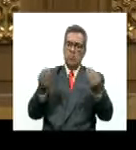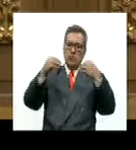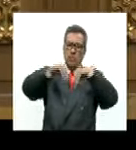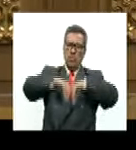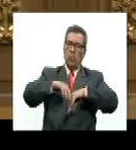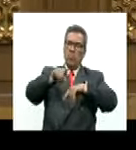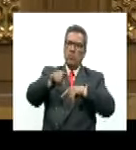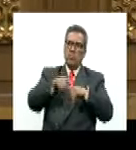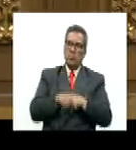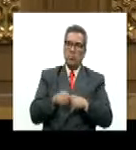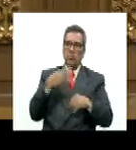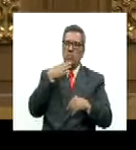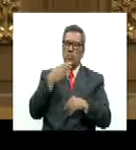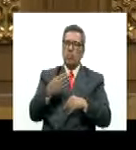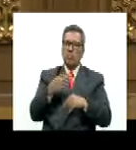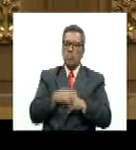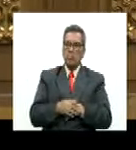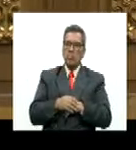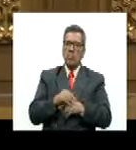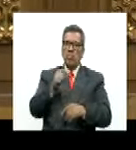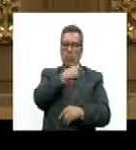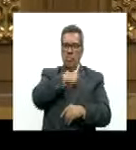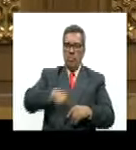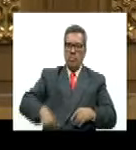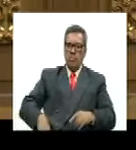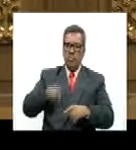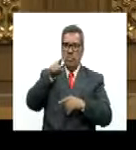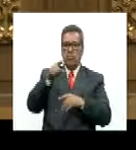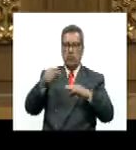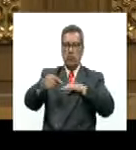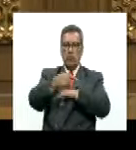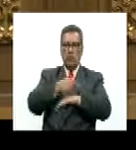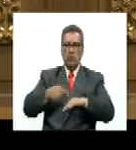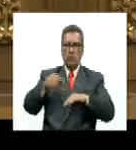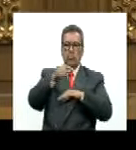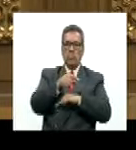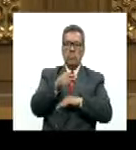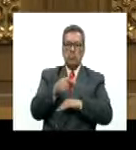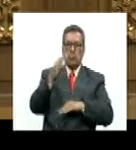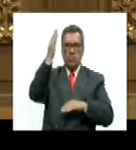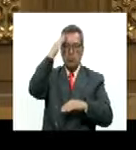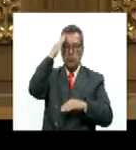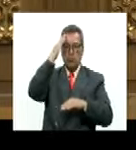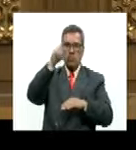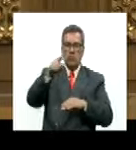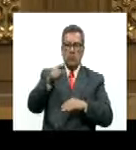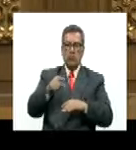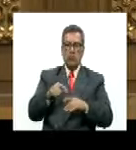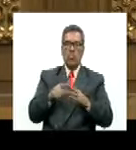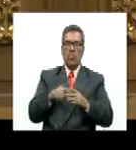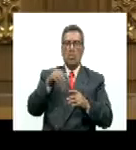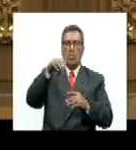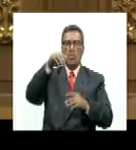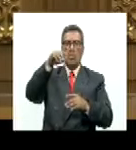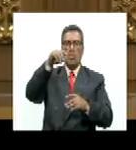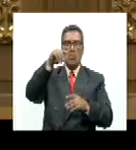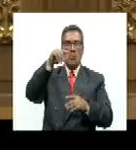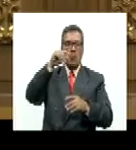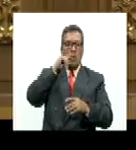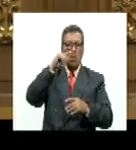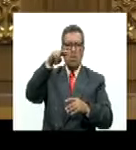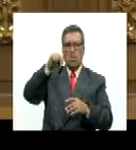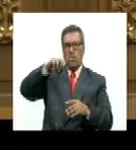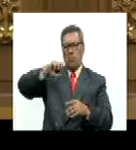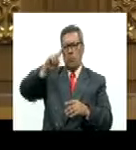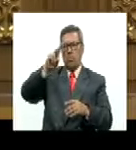cual solicitó al presidente de su gobierno reconocer al señor Edmundo González